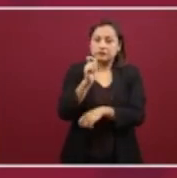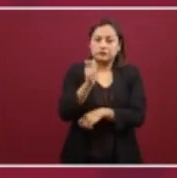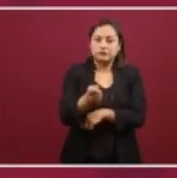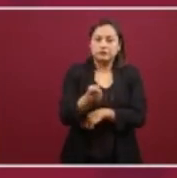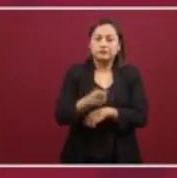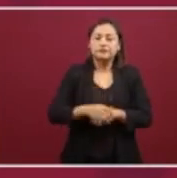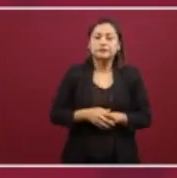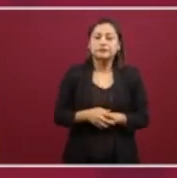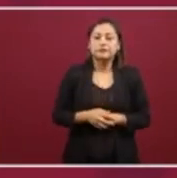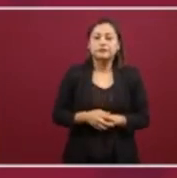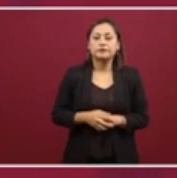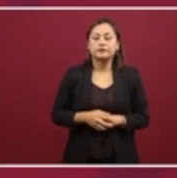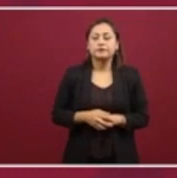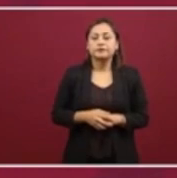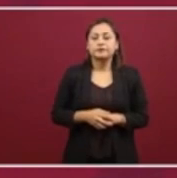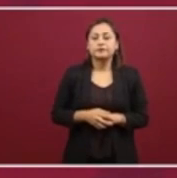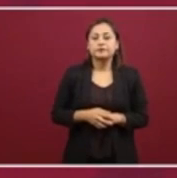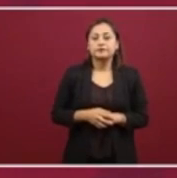estamos